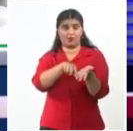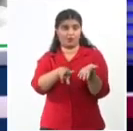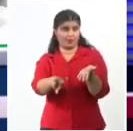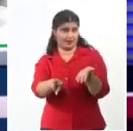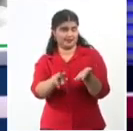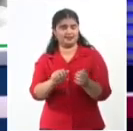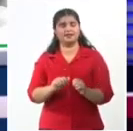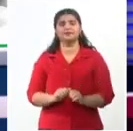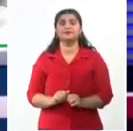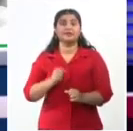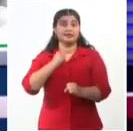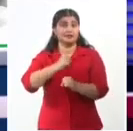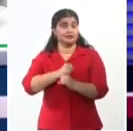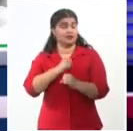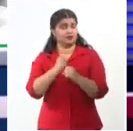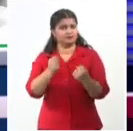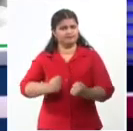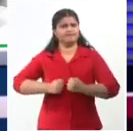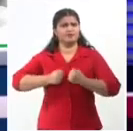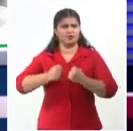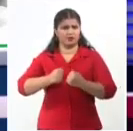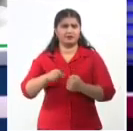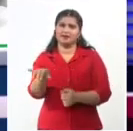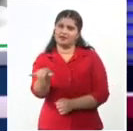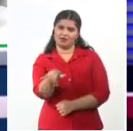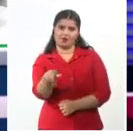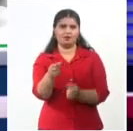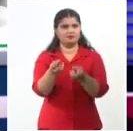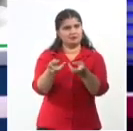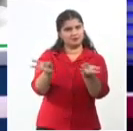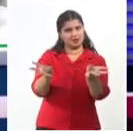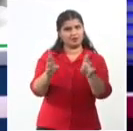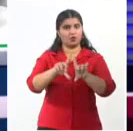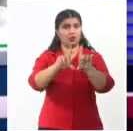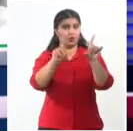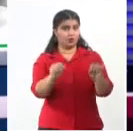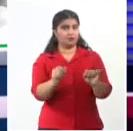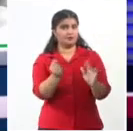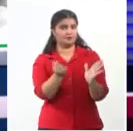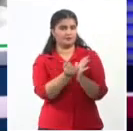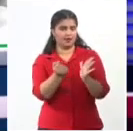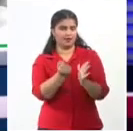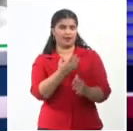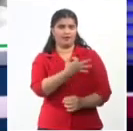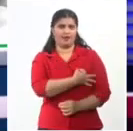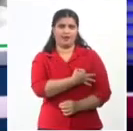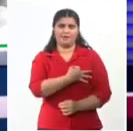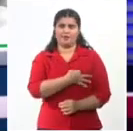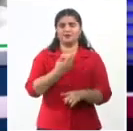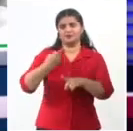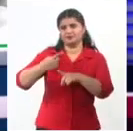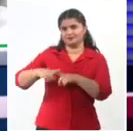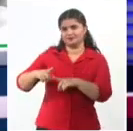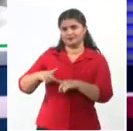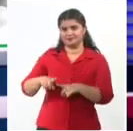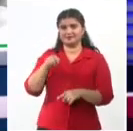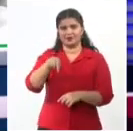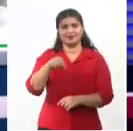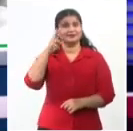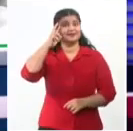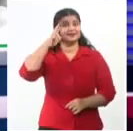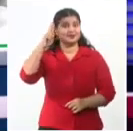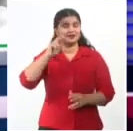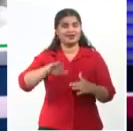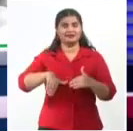Una intensa jornada de reconocimientos y homenajes vivió este territorio junto al resto del país en saludo al Día